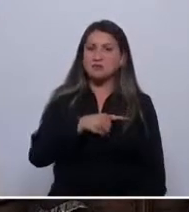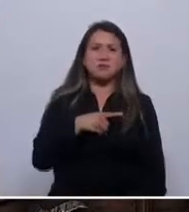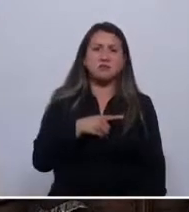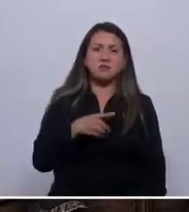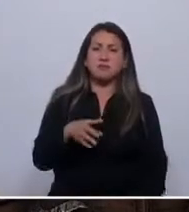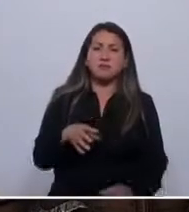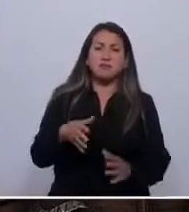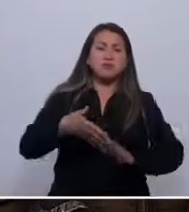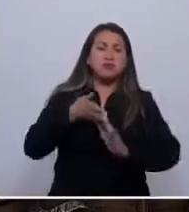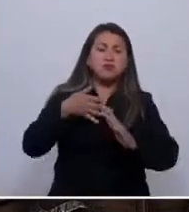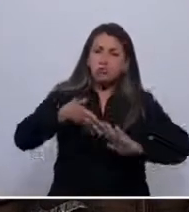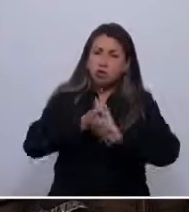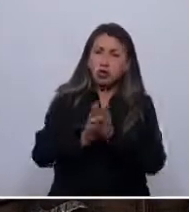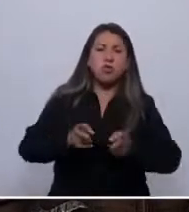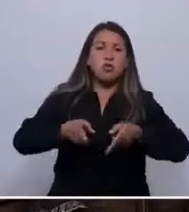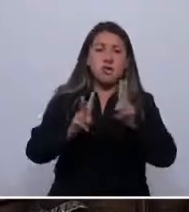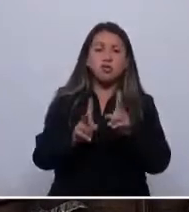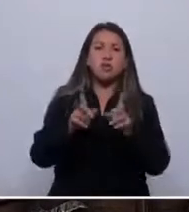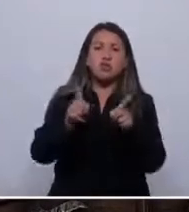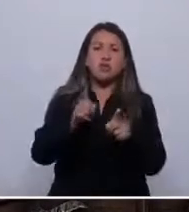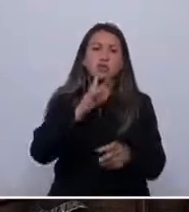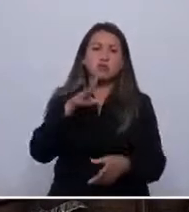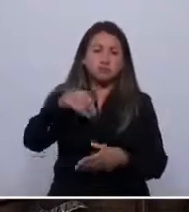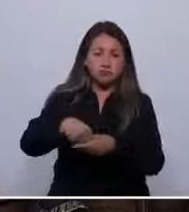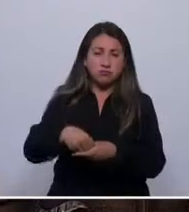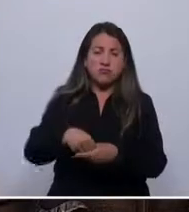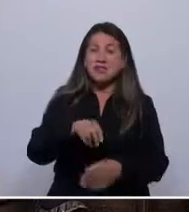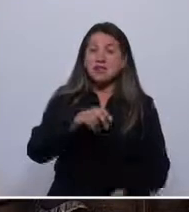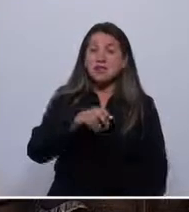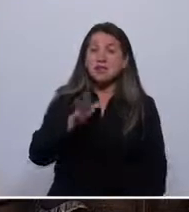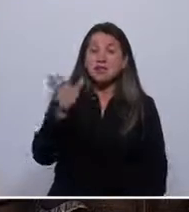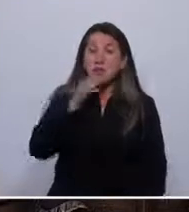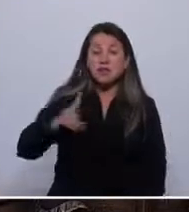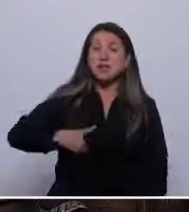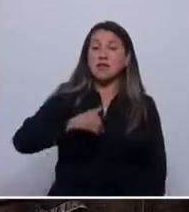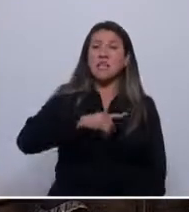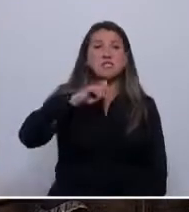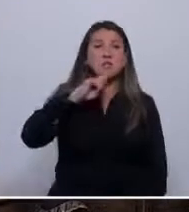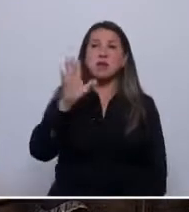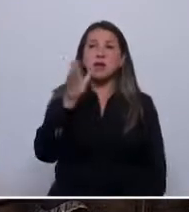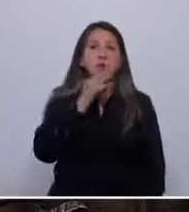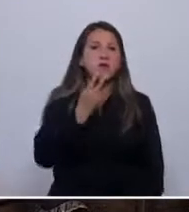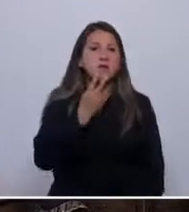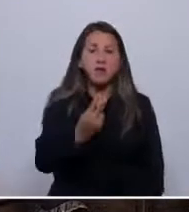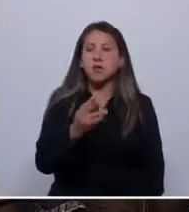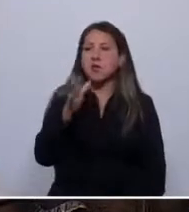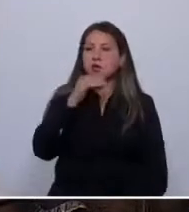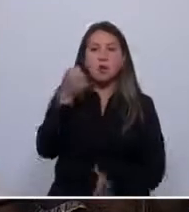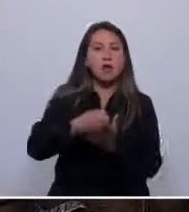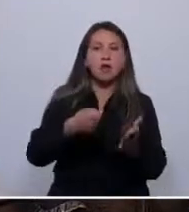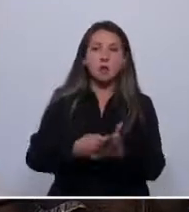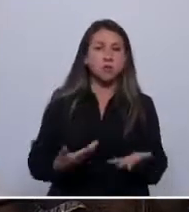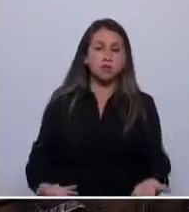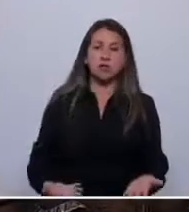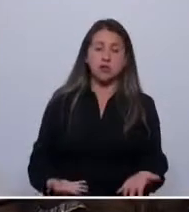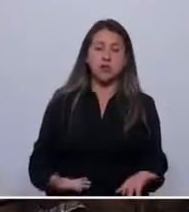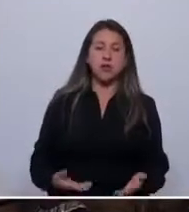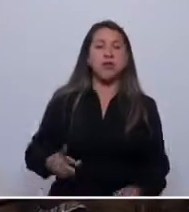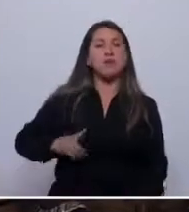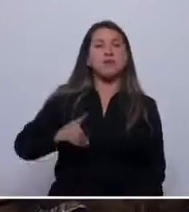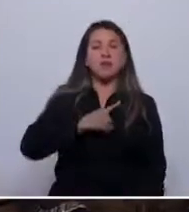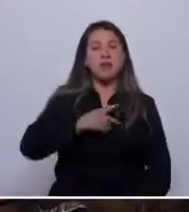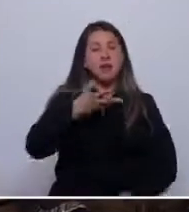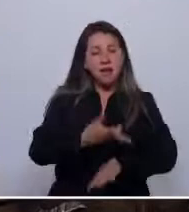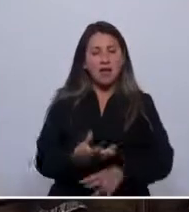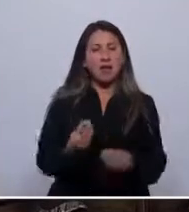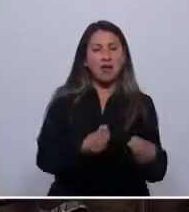derechos fundamentales. Sin ella no hay vida ni lucha que valga la pena. Recuerdo